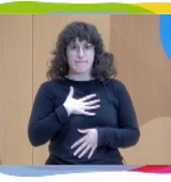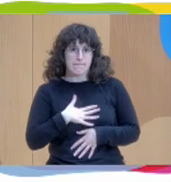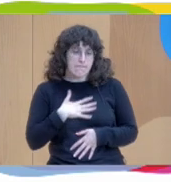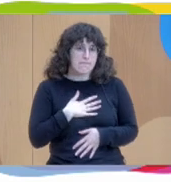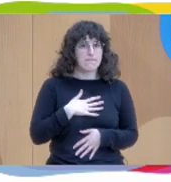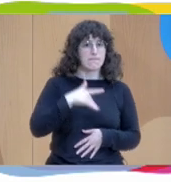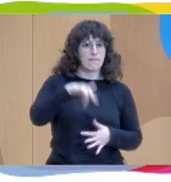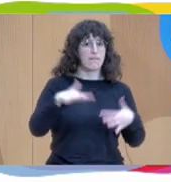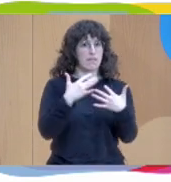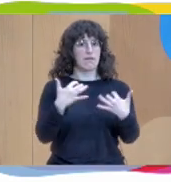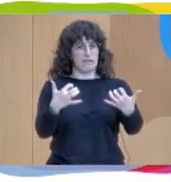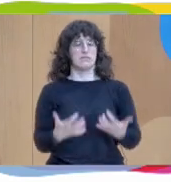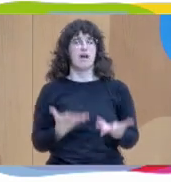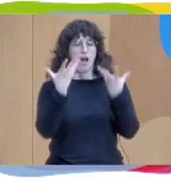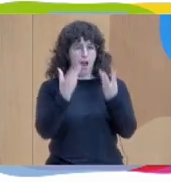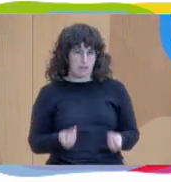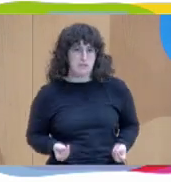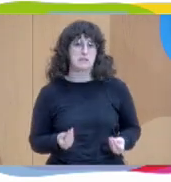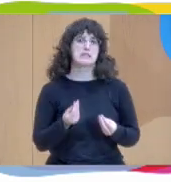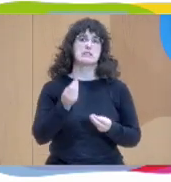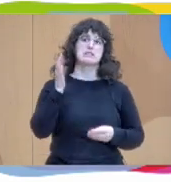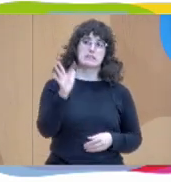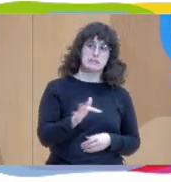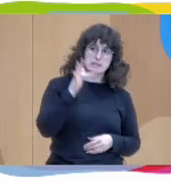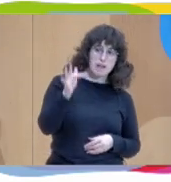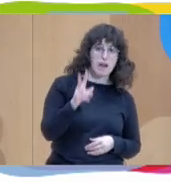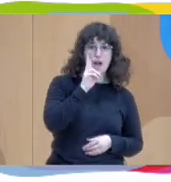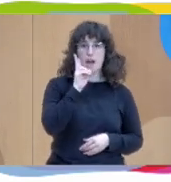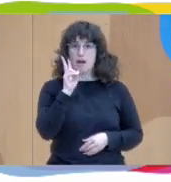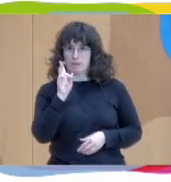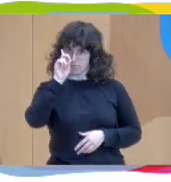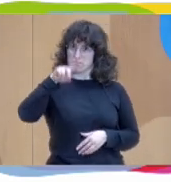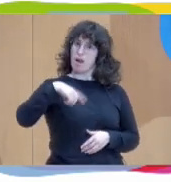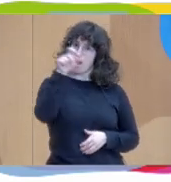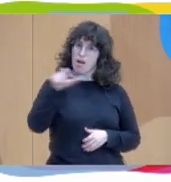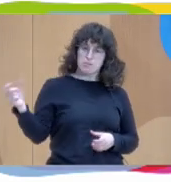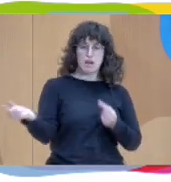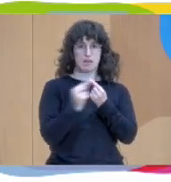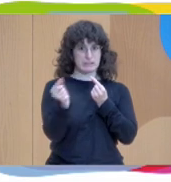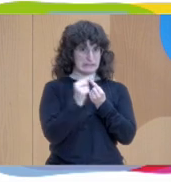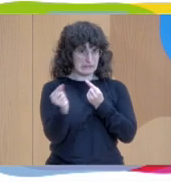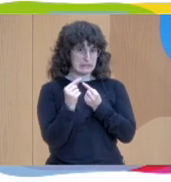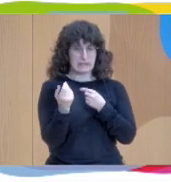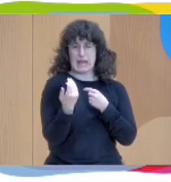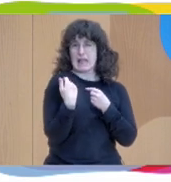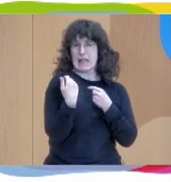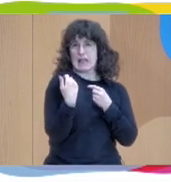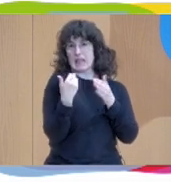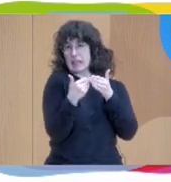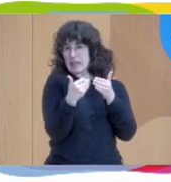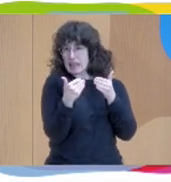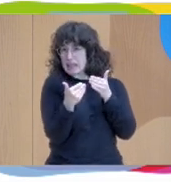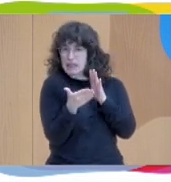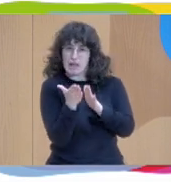también todas las personas que que nos acompañan por streaming estamos a punto de empezar el congreso